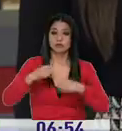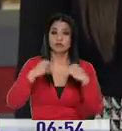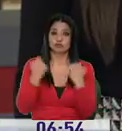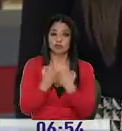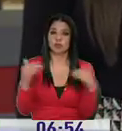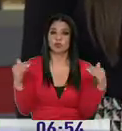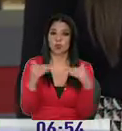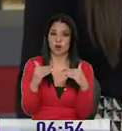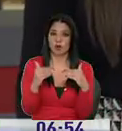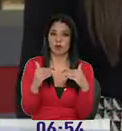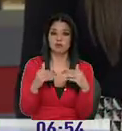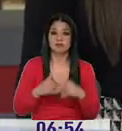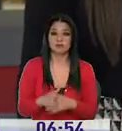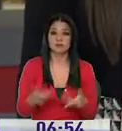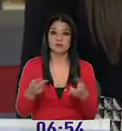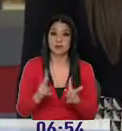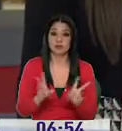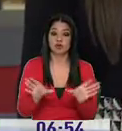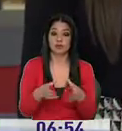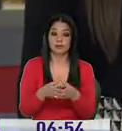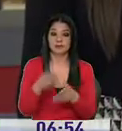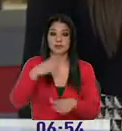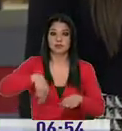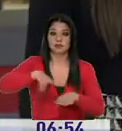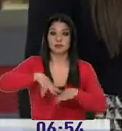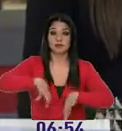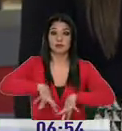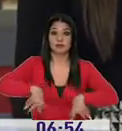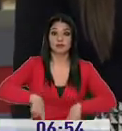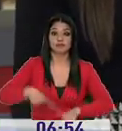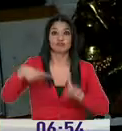partícipe clave de la comisión nacional anticorrupción